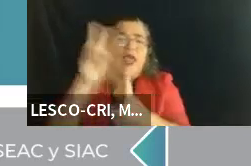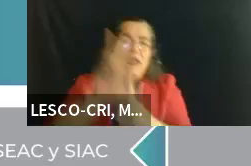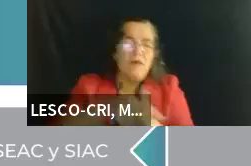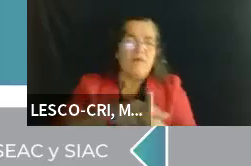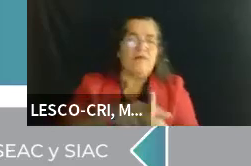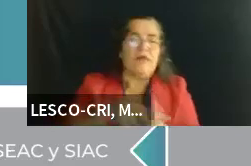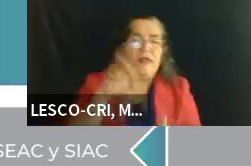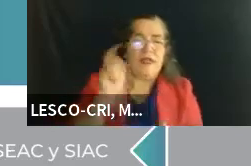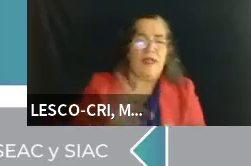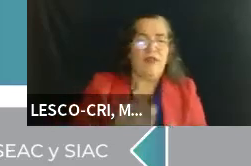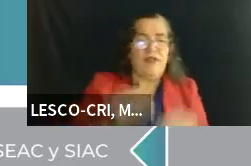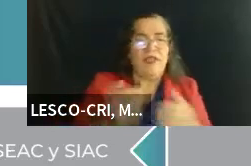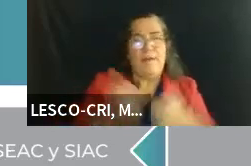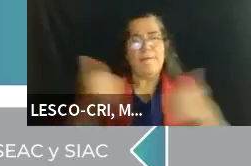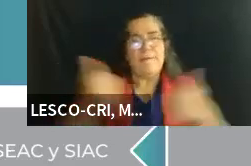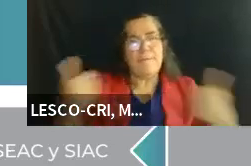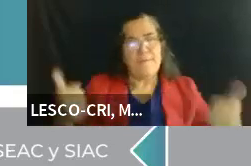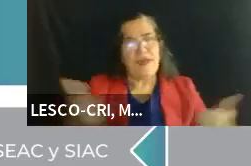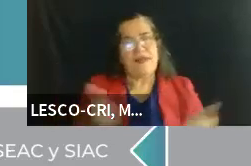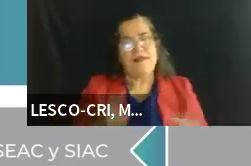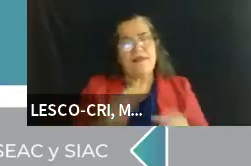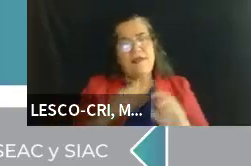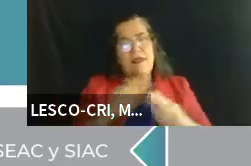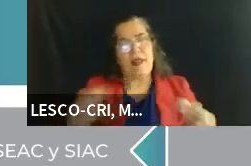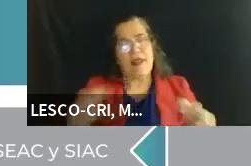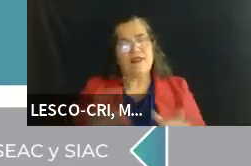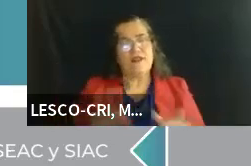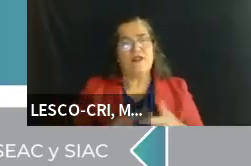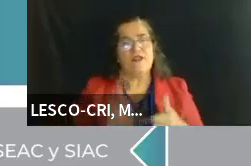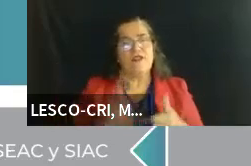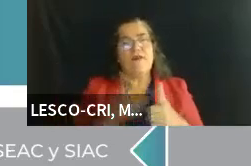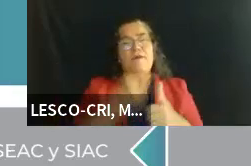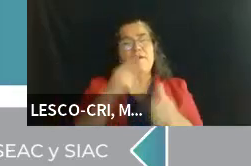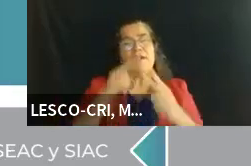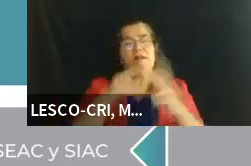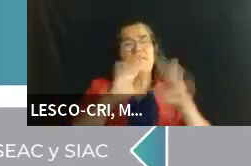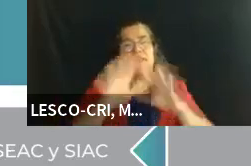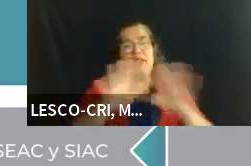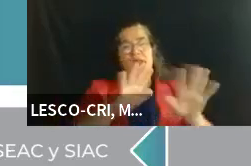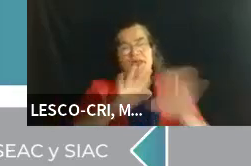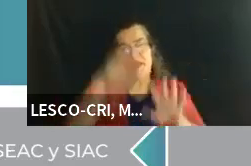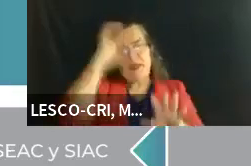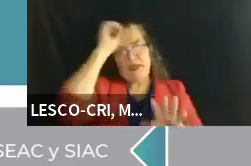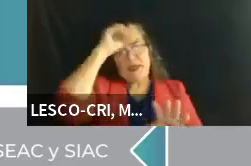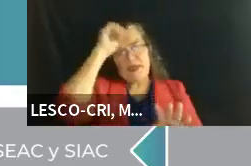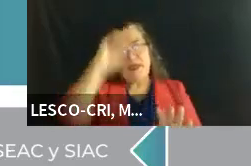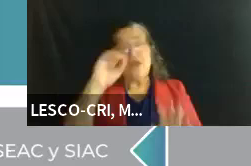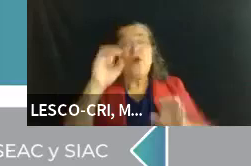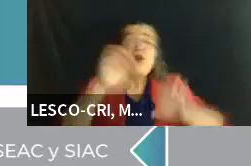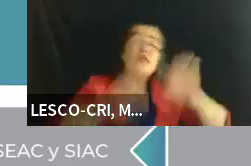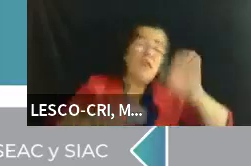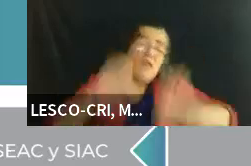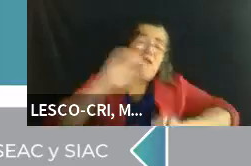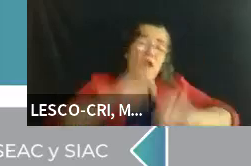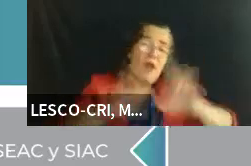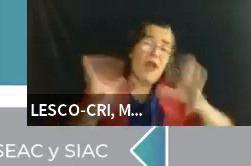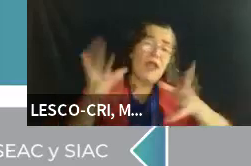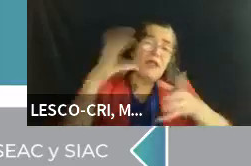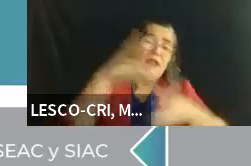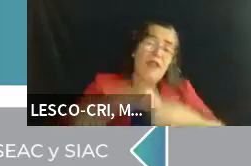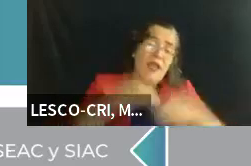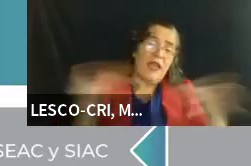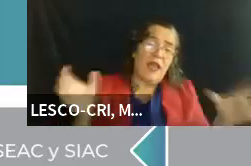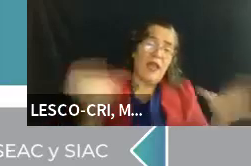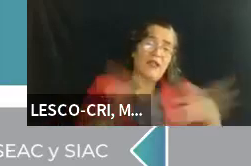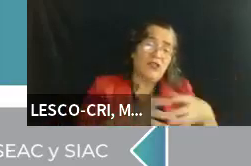el metaanálisis de ese diseño desarrollado. Entonces, una primera dimensión, un primer criterio sería evaluar la integración curricular, es decir, que